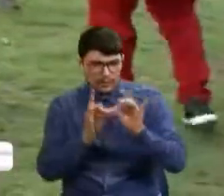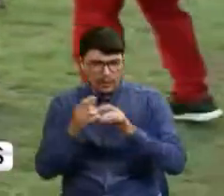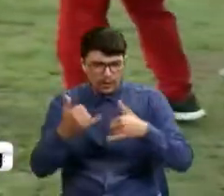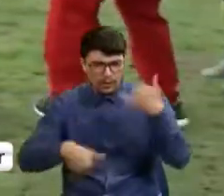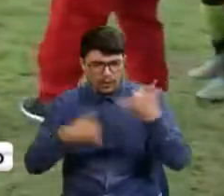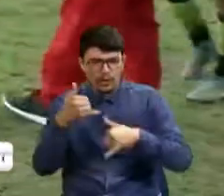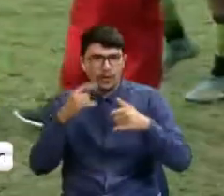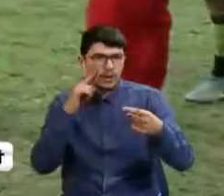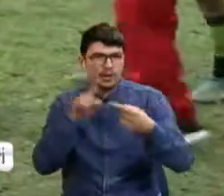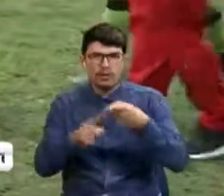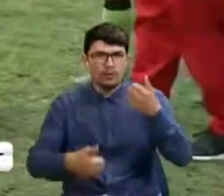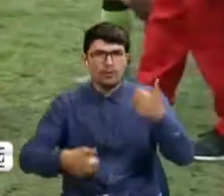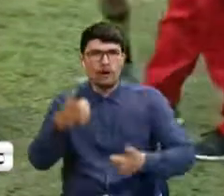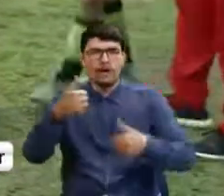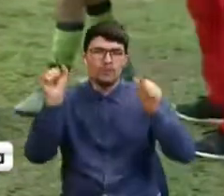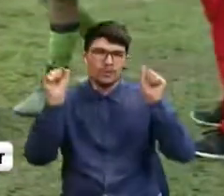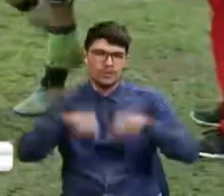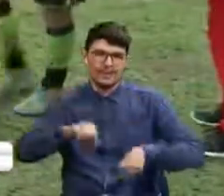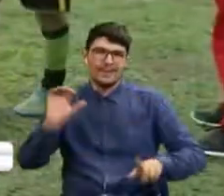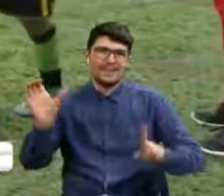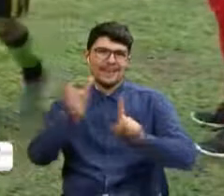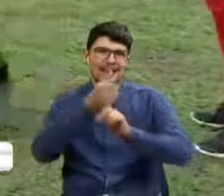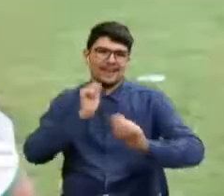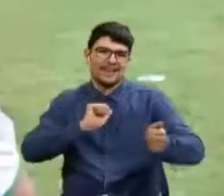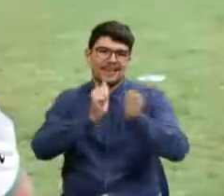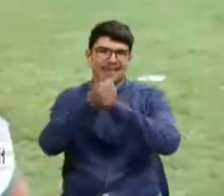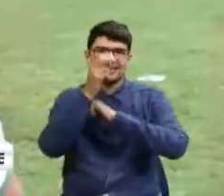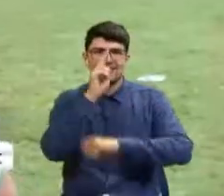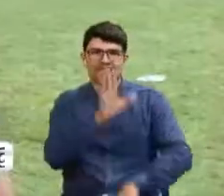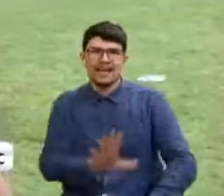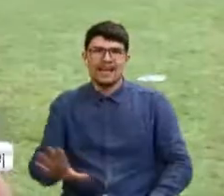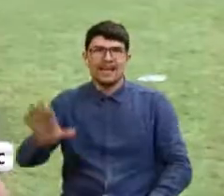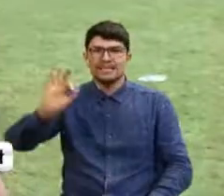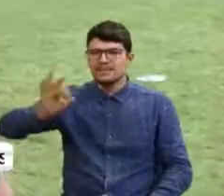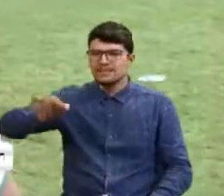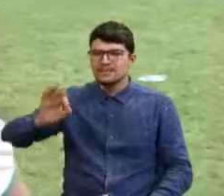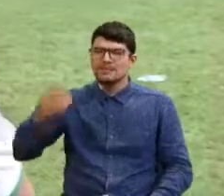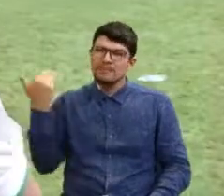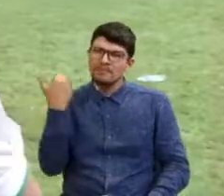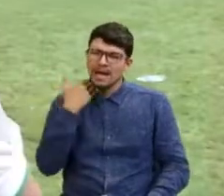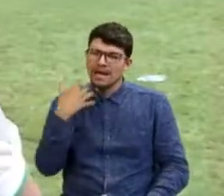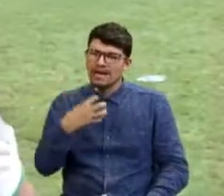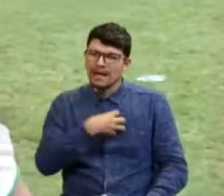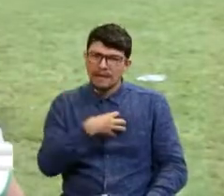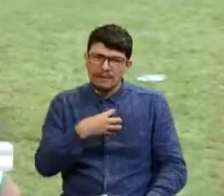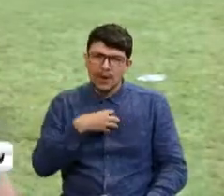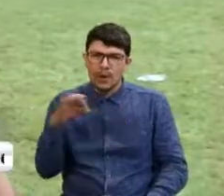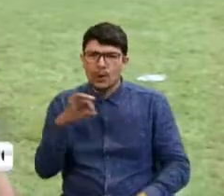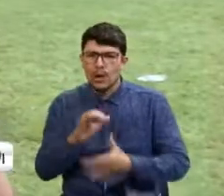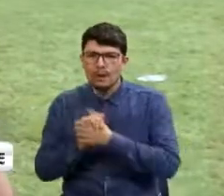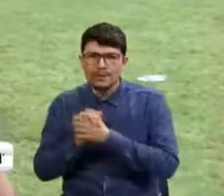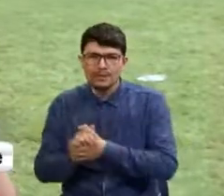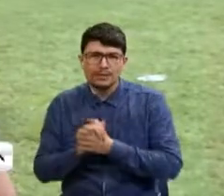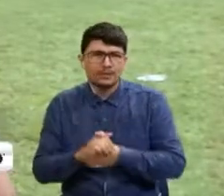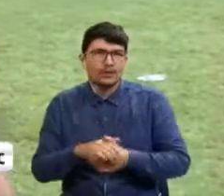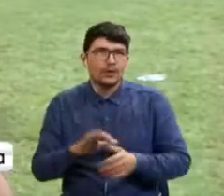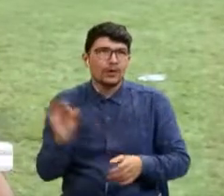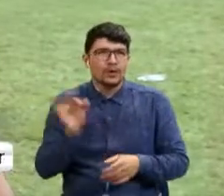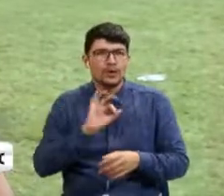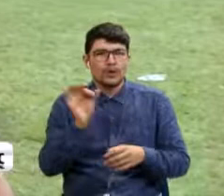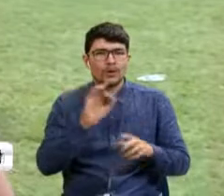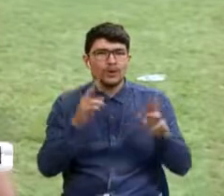con el objeto de lograr el paso a la gran final nacional siempre que partimos en un campeonato y sea amistoso o así sea